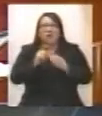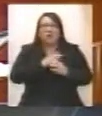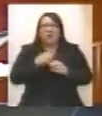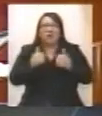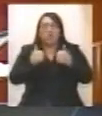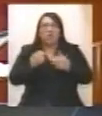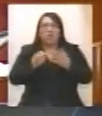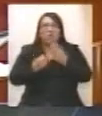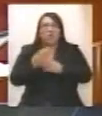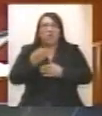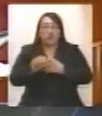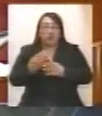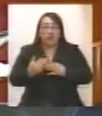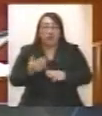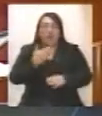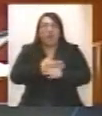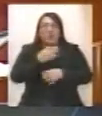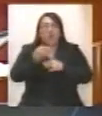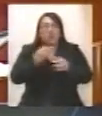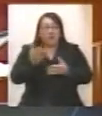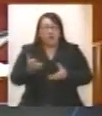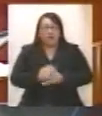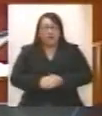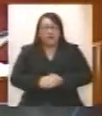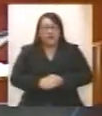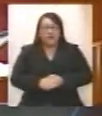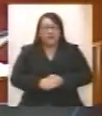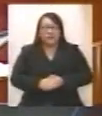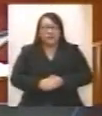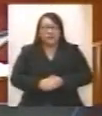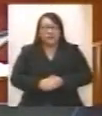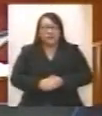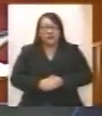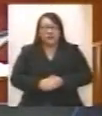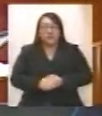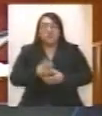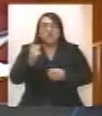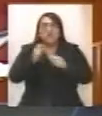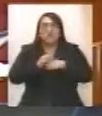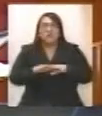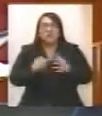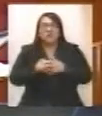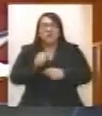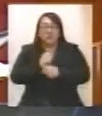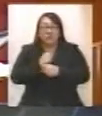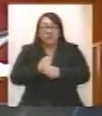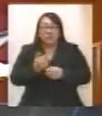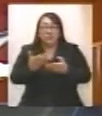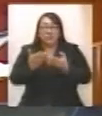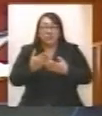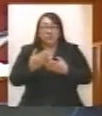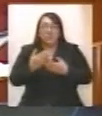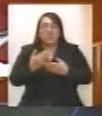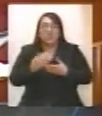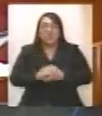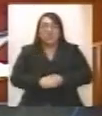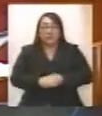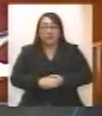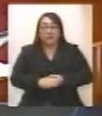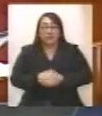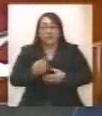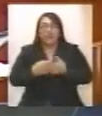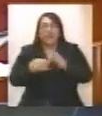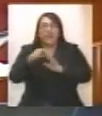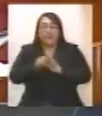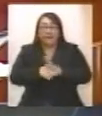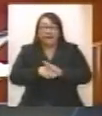ágil y moderno antes mencionado; y expansión de la productividad, fundamentalmente reduciendo